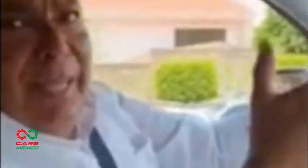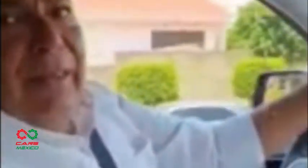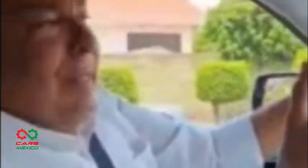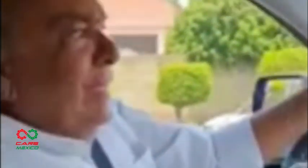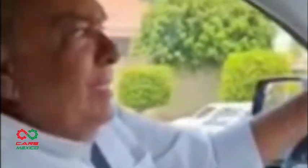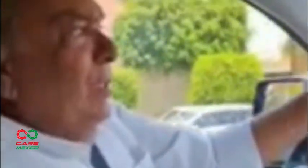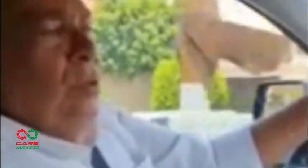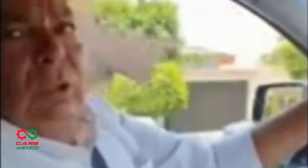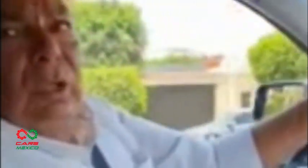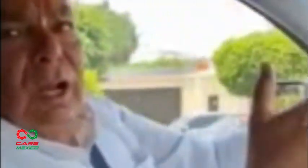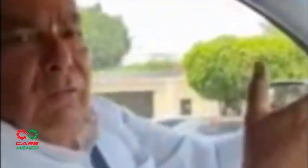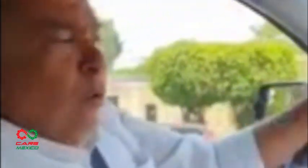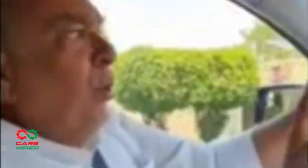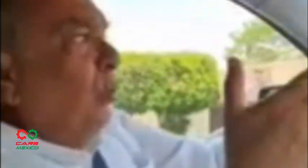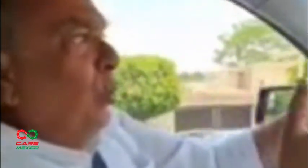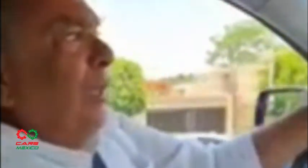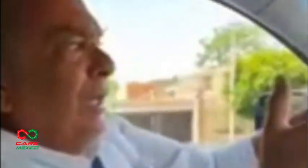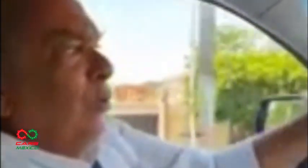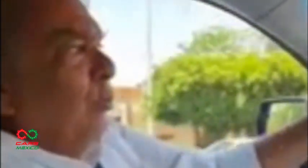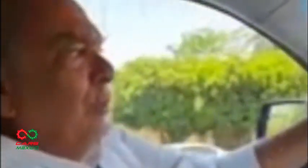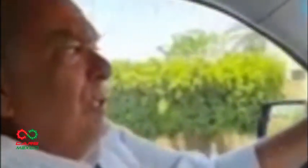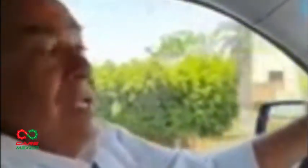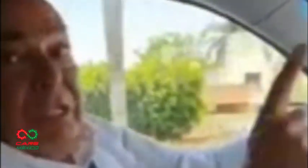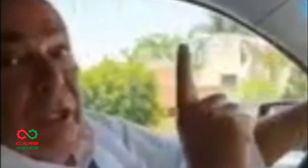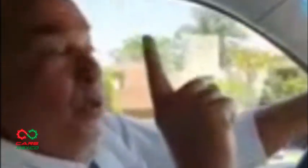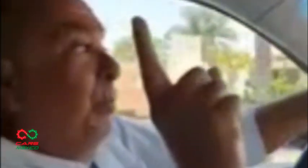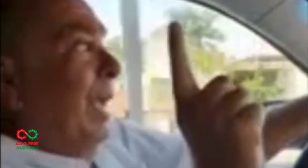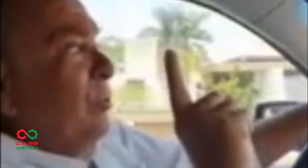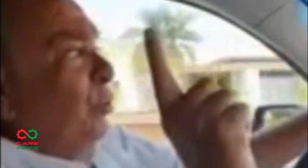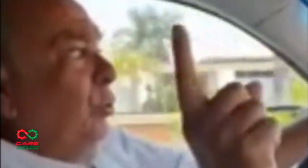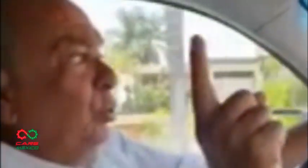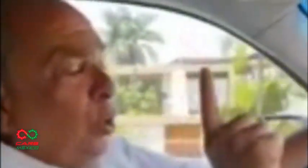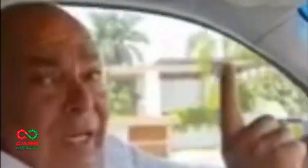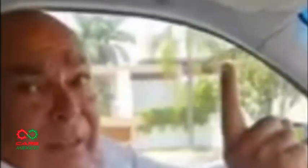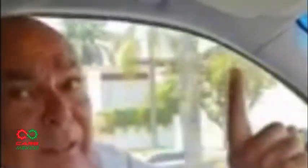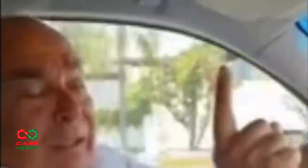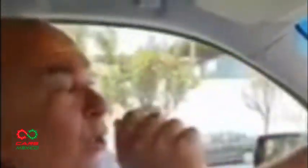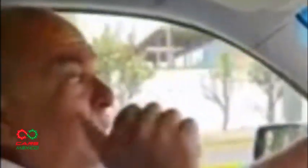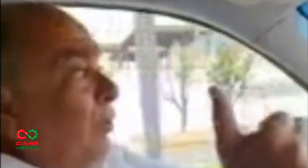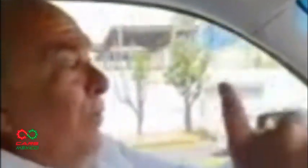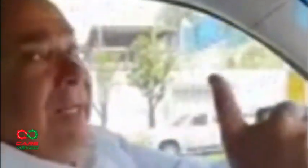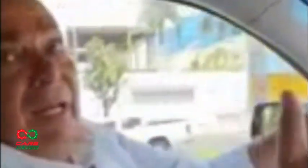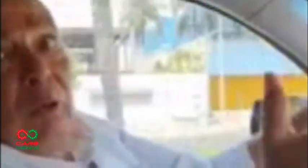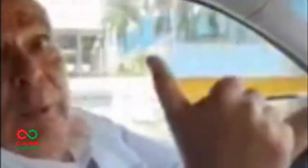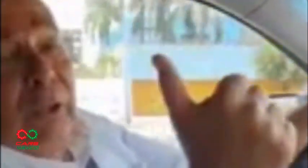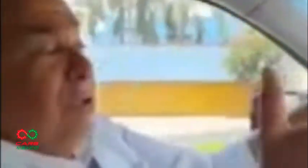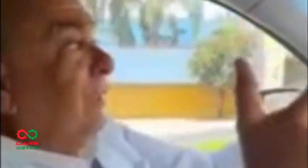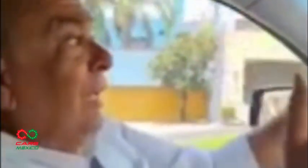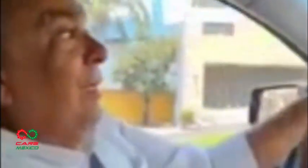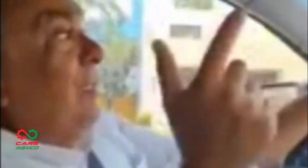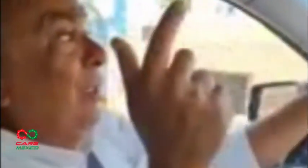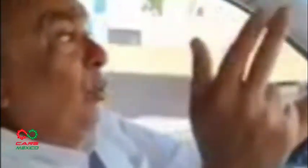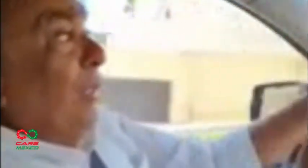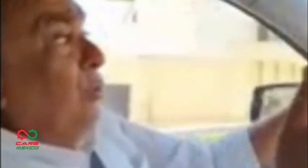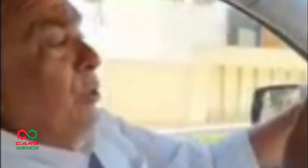es veinte veinticinco la fórmula uno en Cancún si ni un peso Ni un dólar de Gobierno Federal gobierno